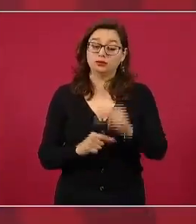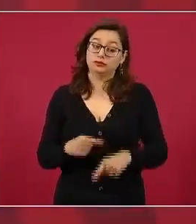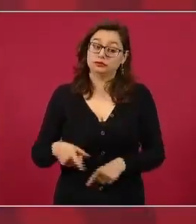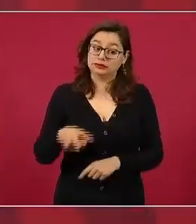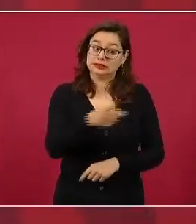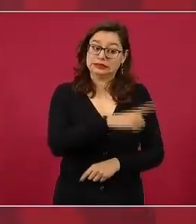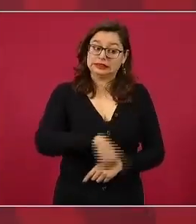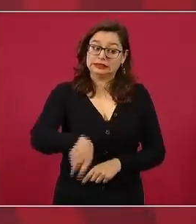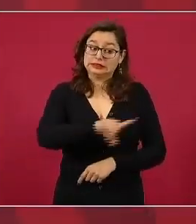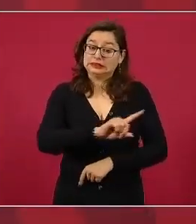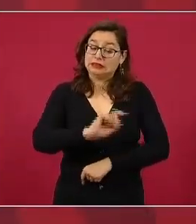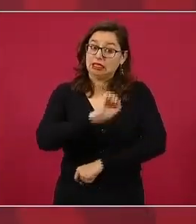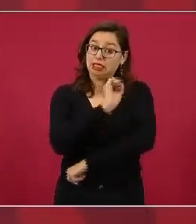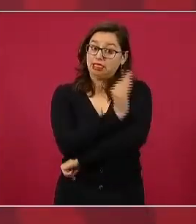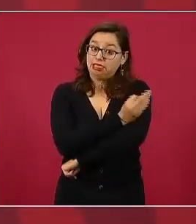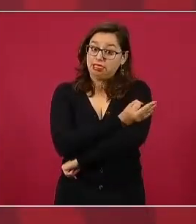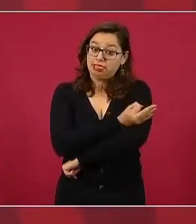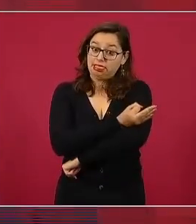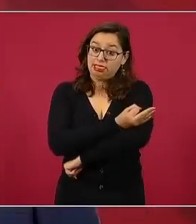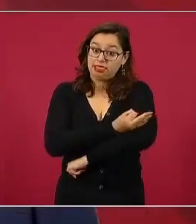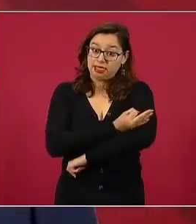mientras nosotros estemos aquí,